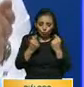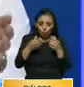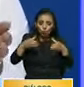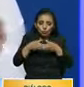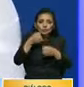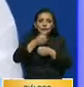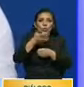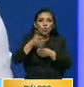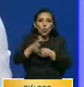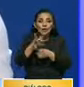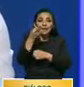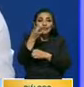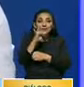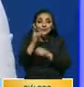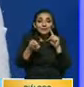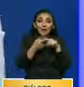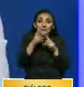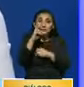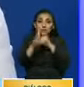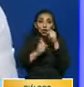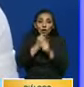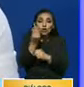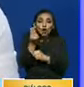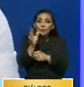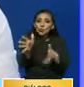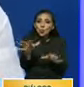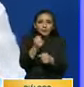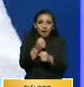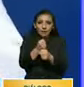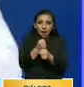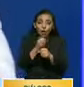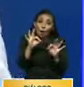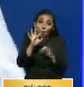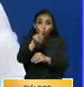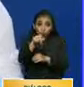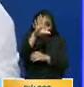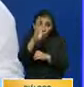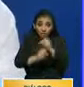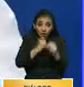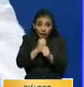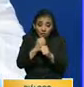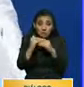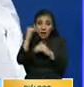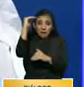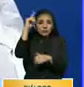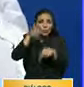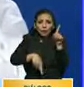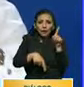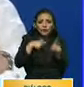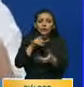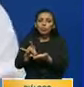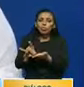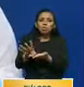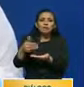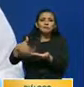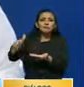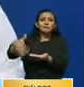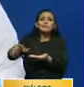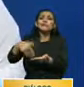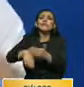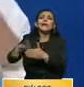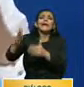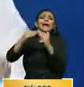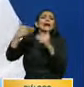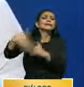de 17 a 25 años y mayores de 45 años. Los sacan del trabajo y un poco más los mandan a morir a la